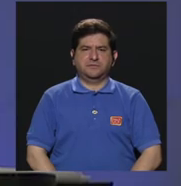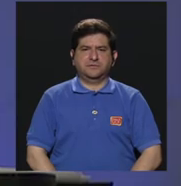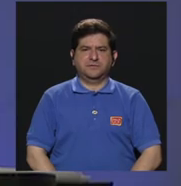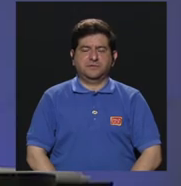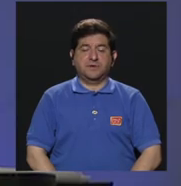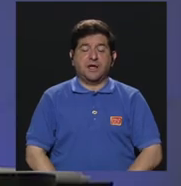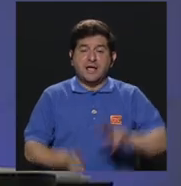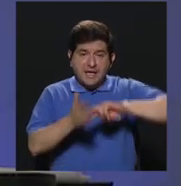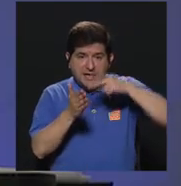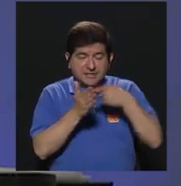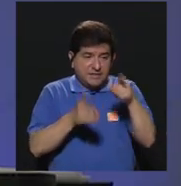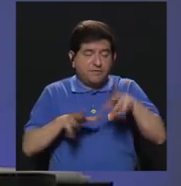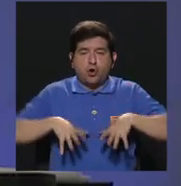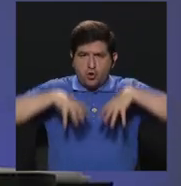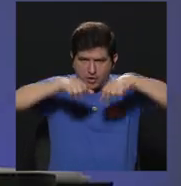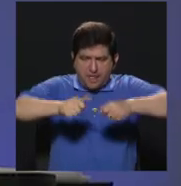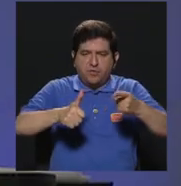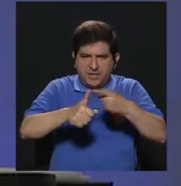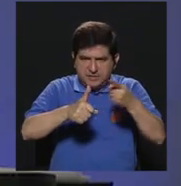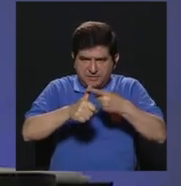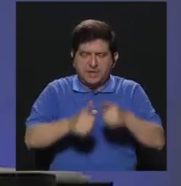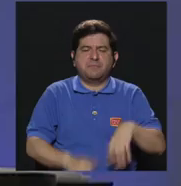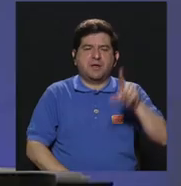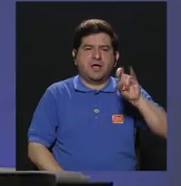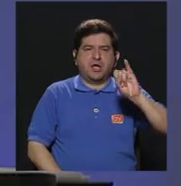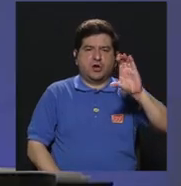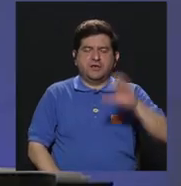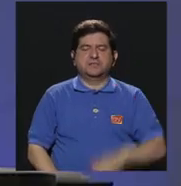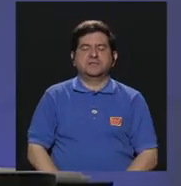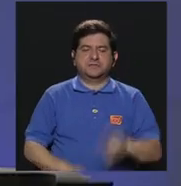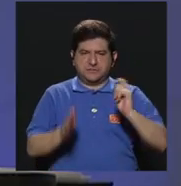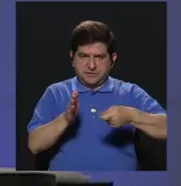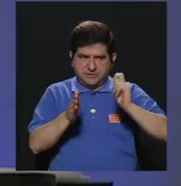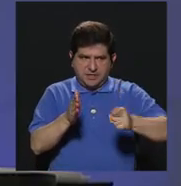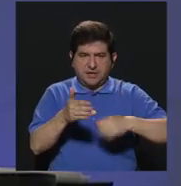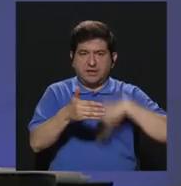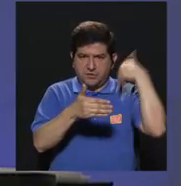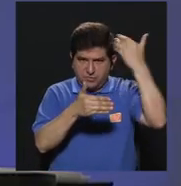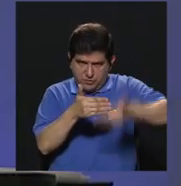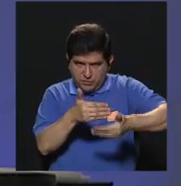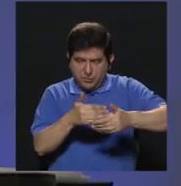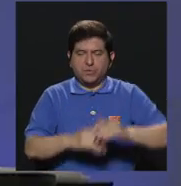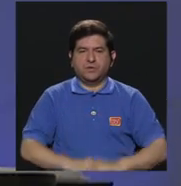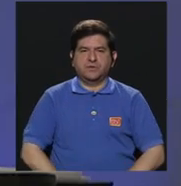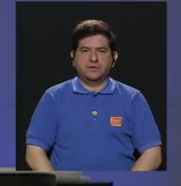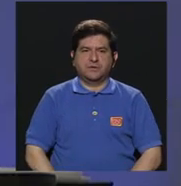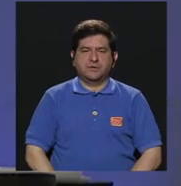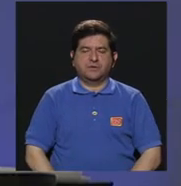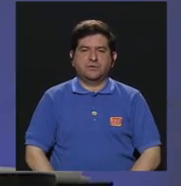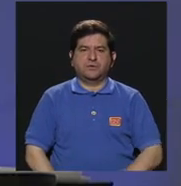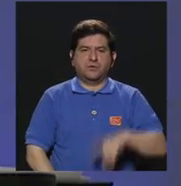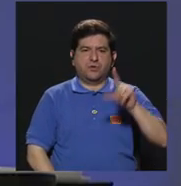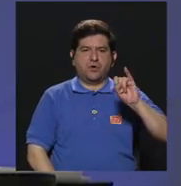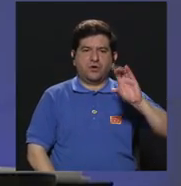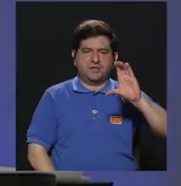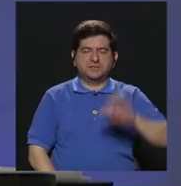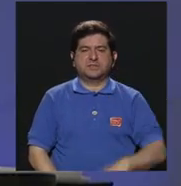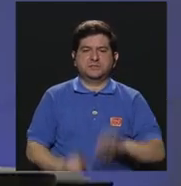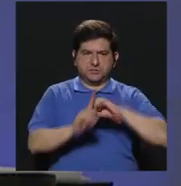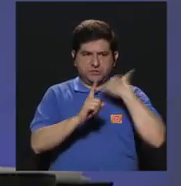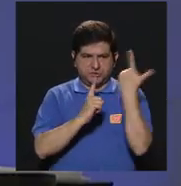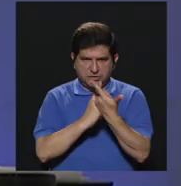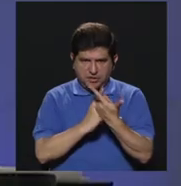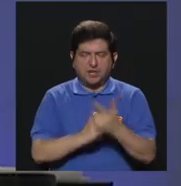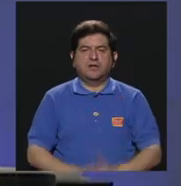Que lo llevaron a graduarse primero como licenciado en Derecho y luego como licenciado en Sociología y